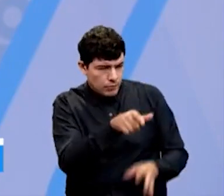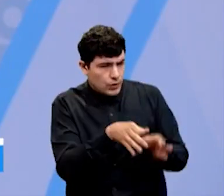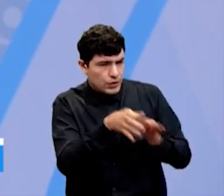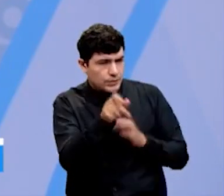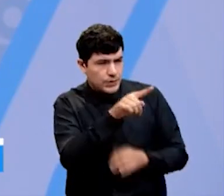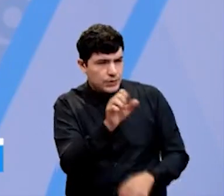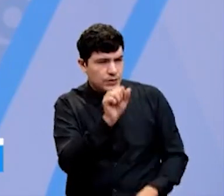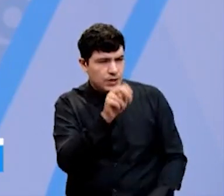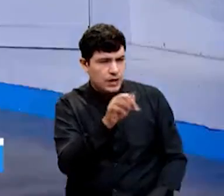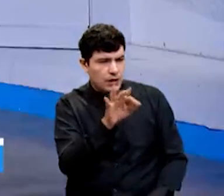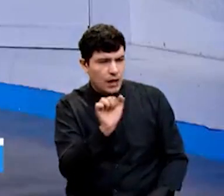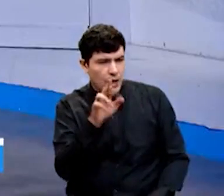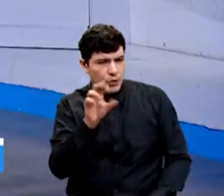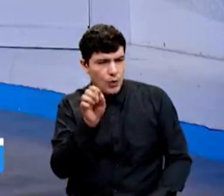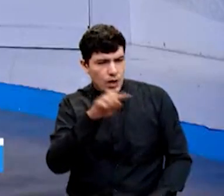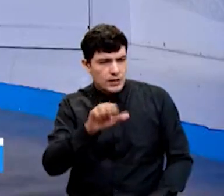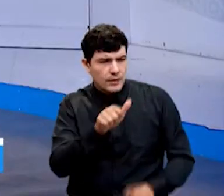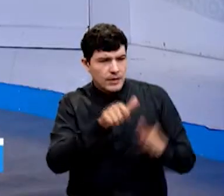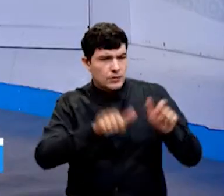Rosa?